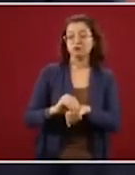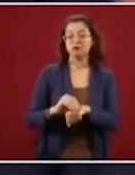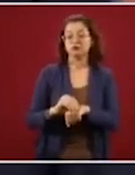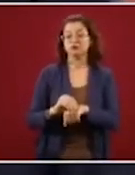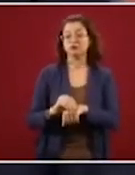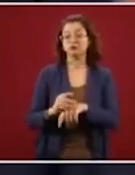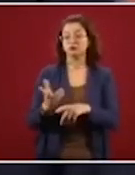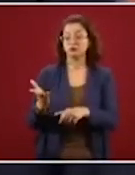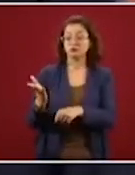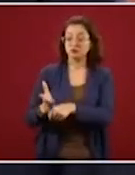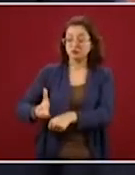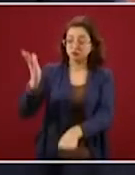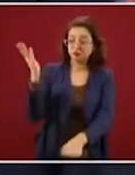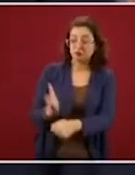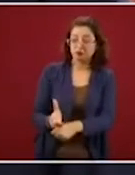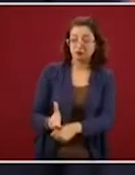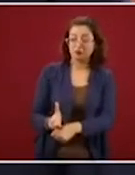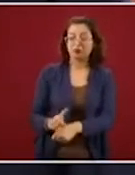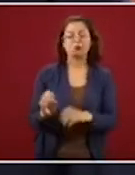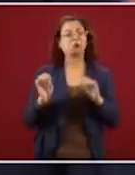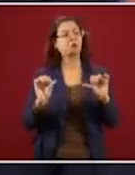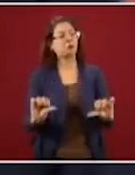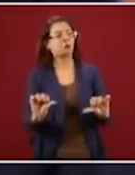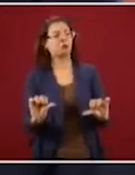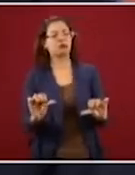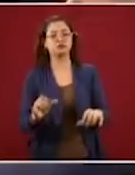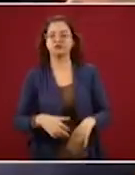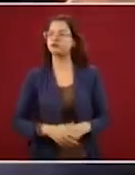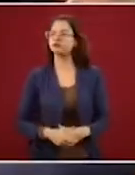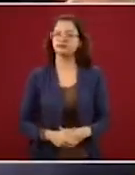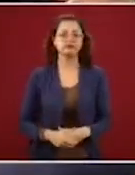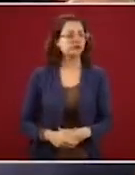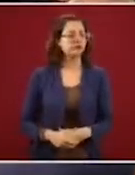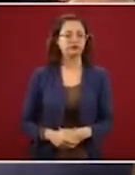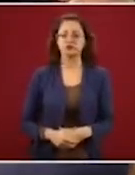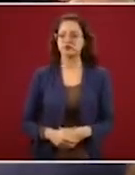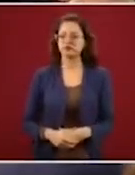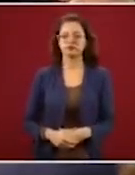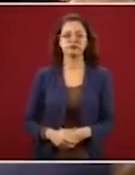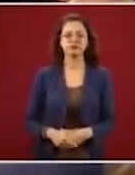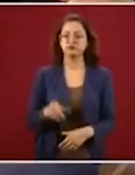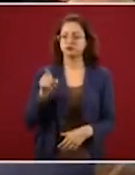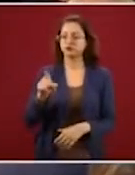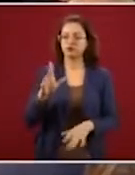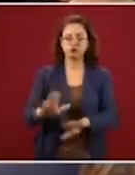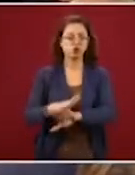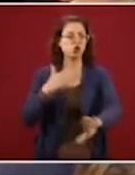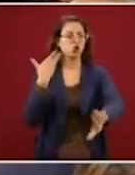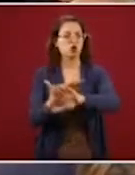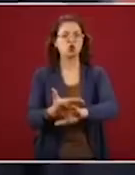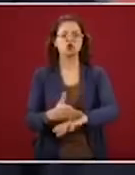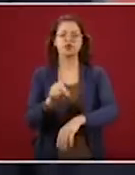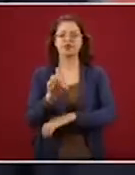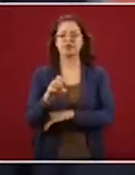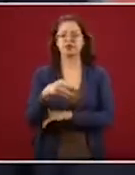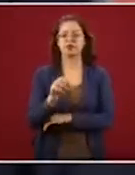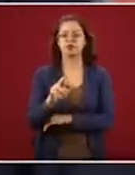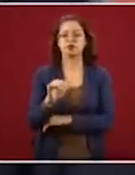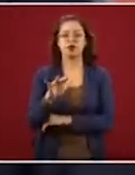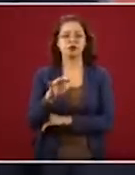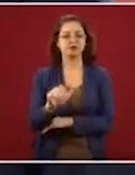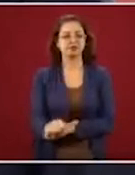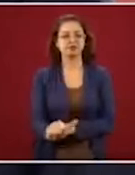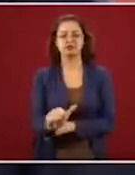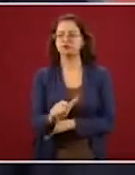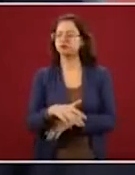evadir un castigo cuando se trata de un acto antidemocrático. Así de claro,